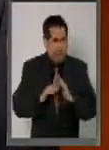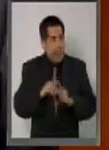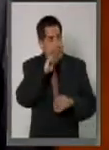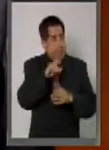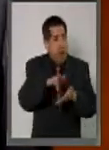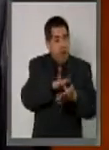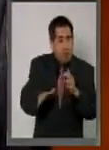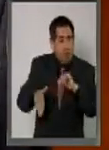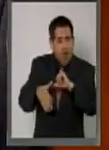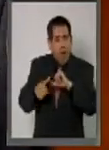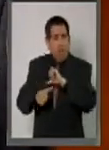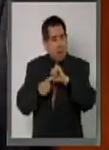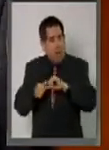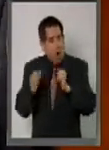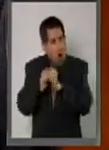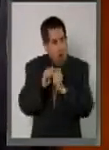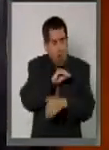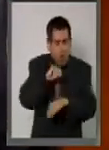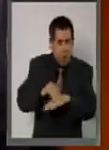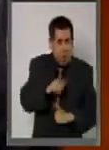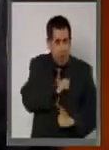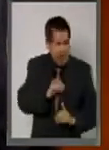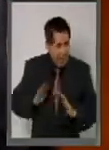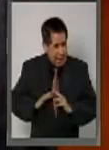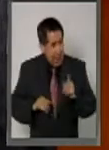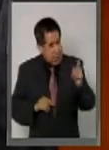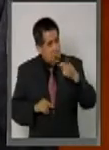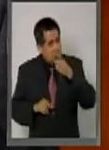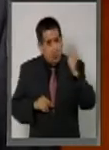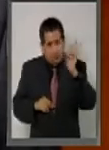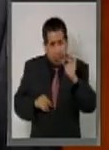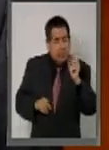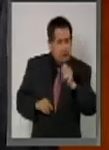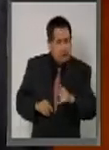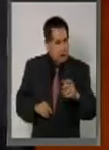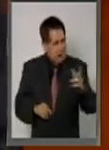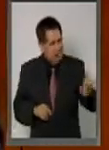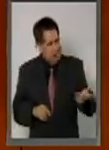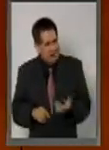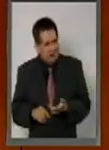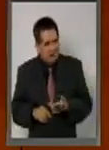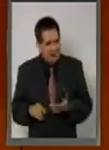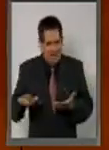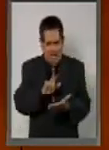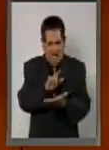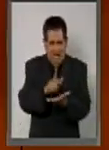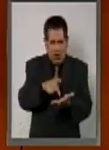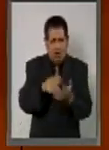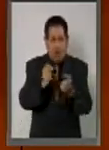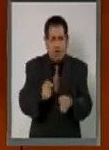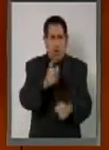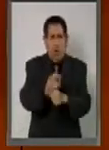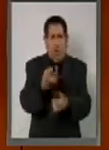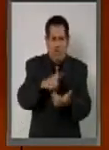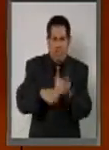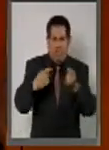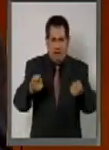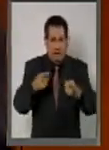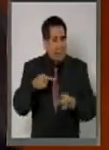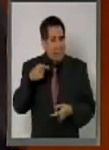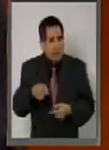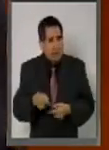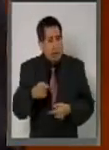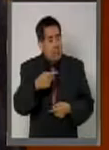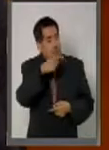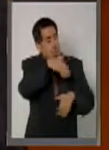Central. La militarización de México, esta ley de seguridad interior, es una instrucción de